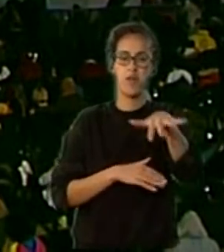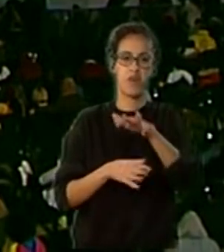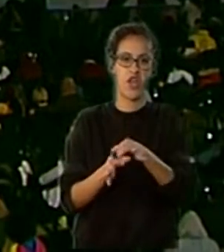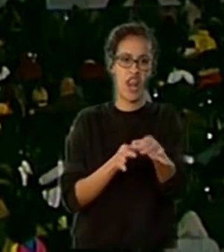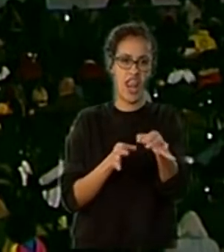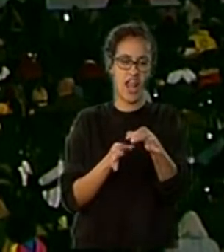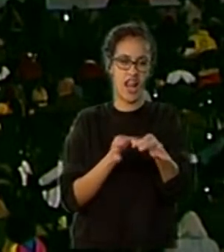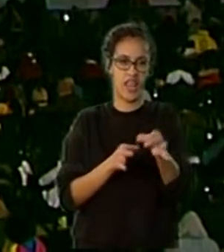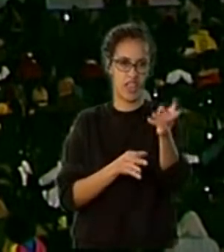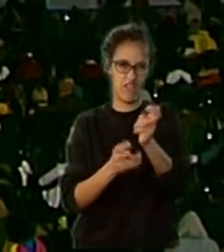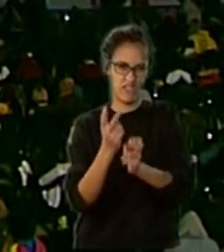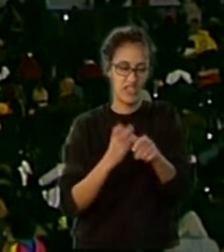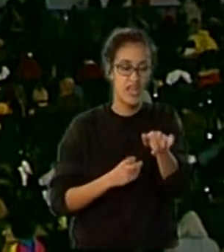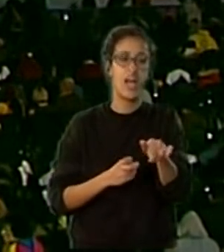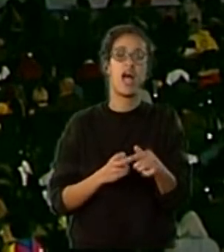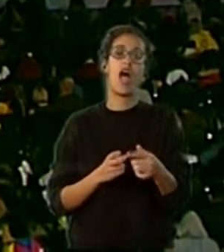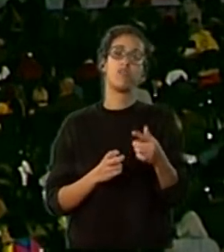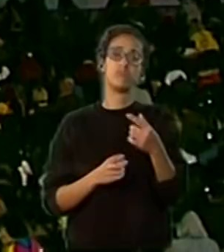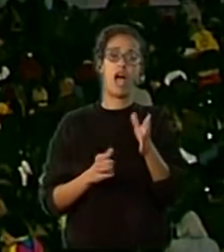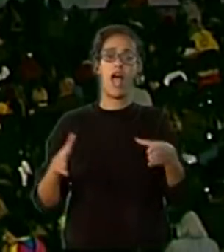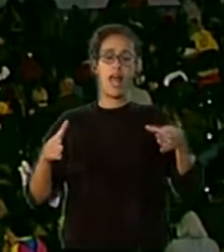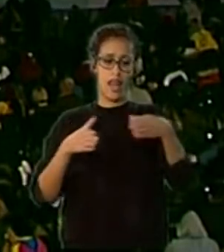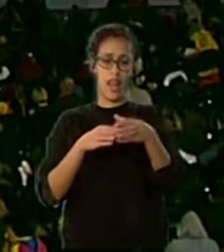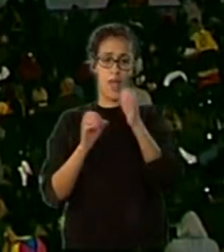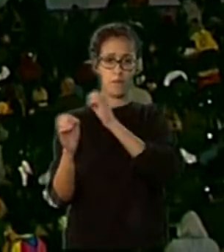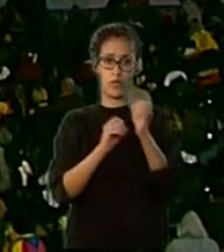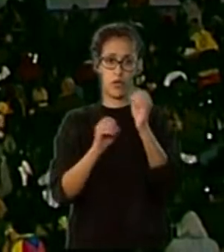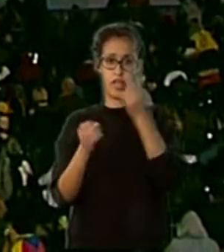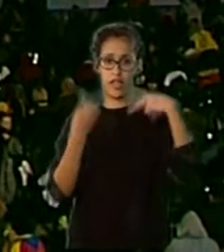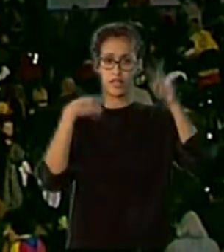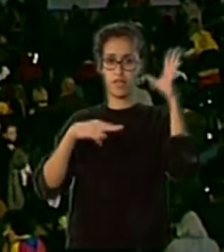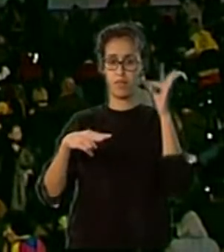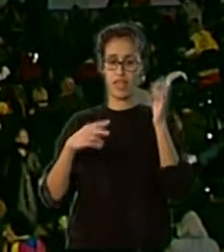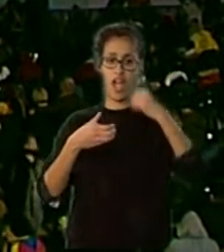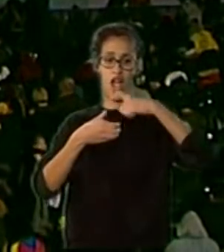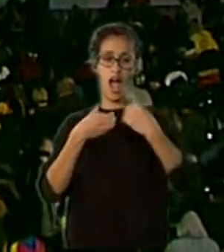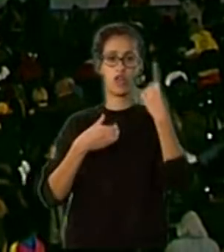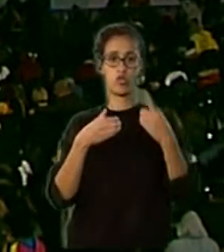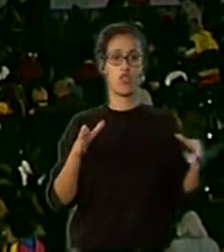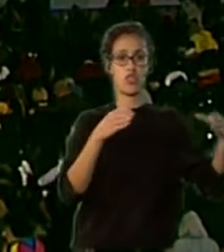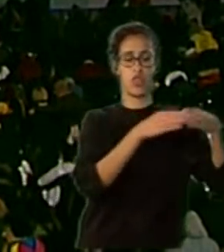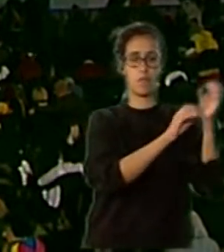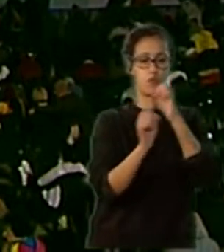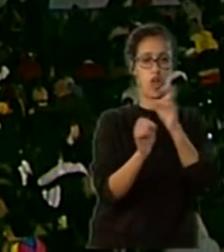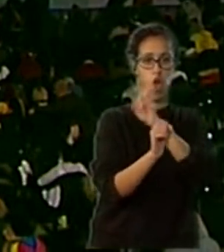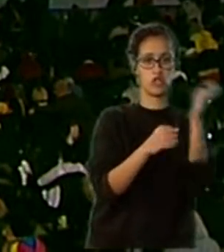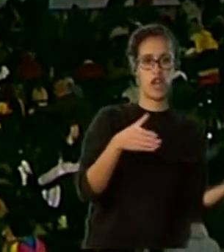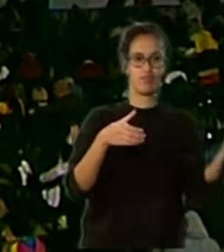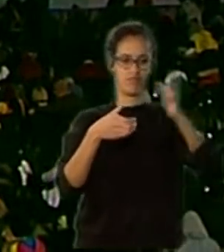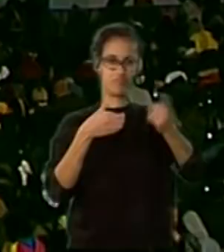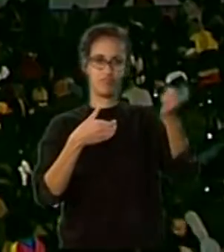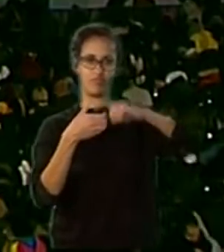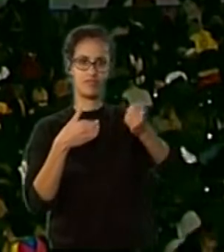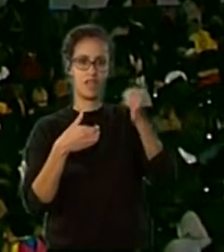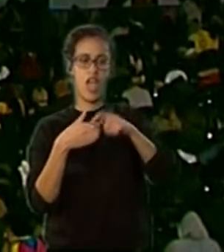integrantes procedían de otras murgas, otras se han incorporado por primera vez, y lo que queda claro es que vienen con muchas ganas de carnaval,